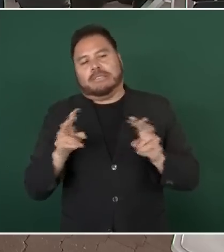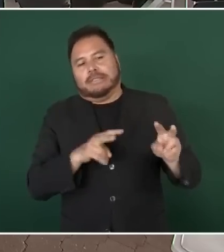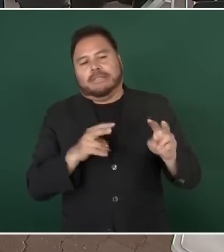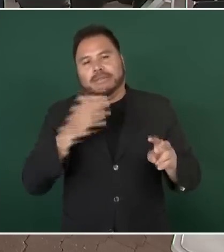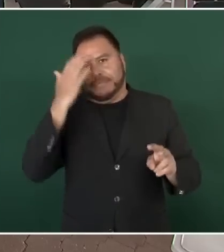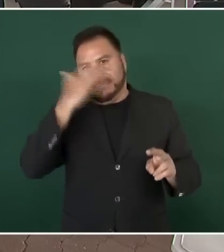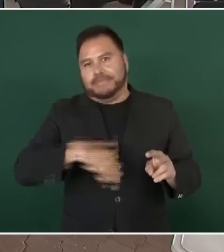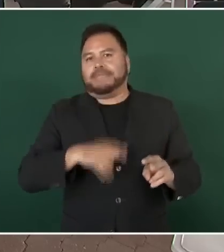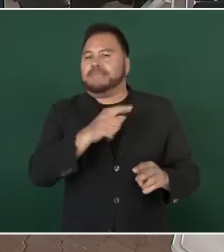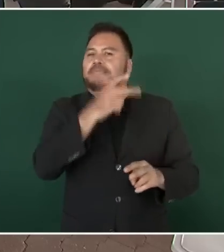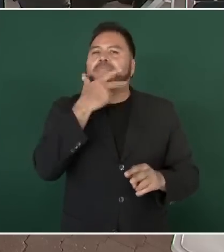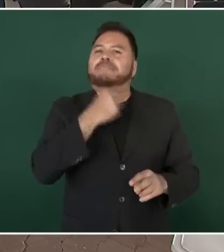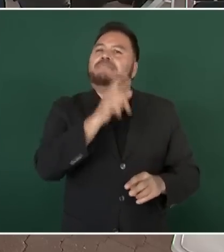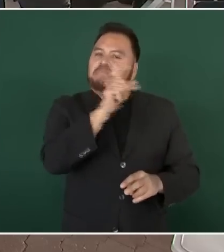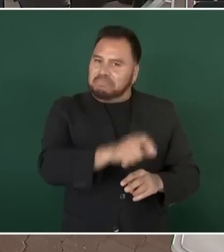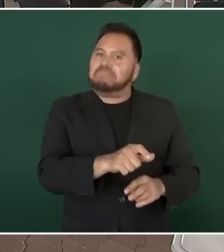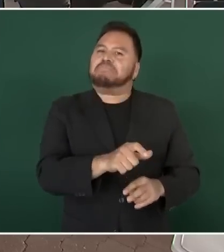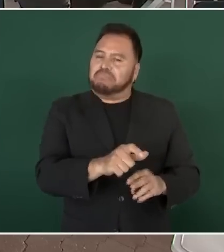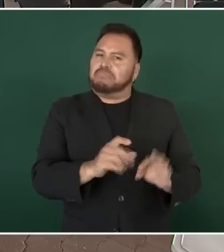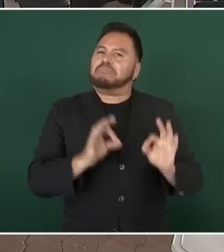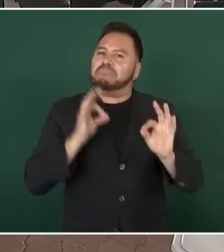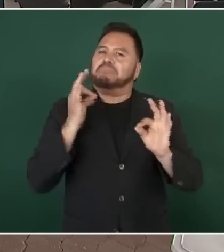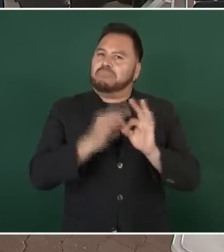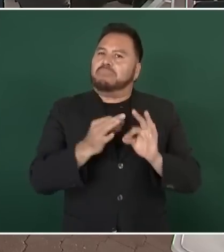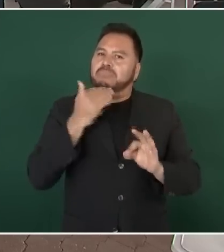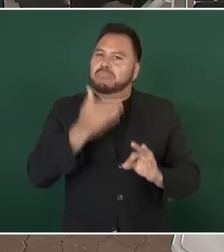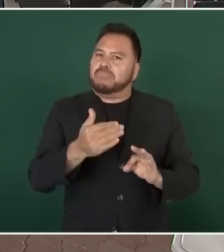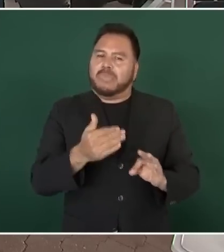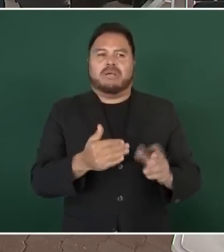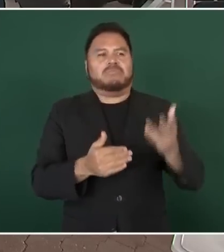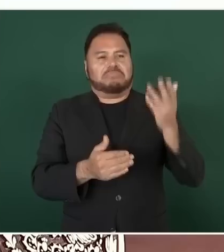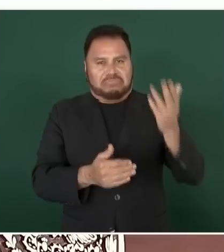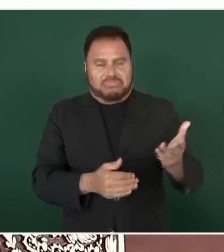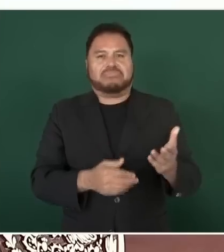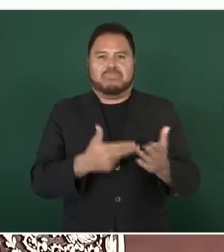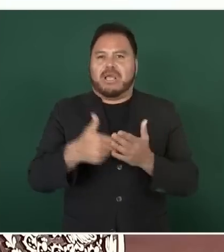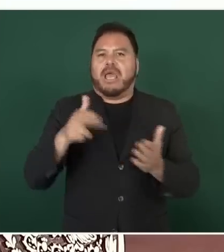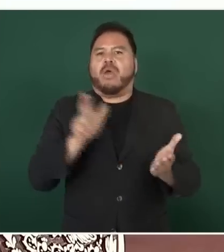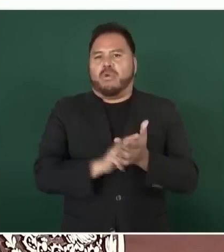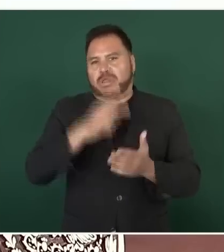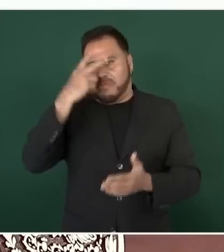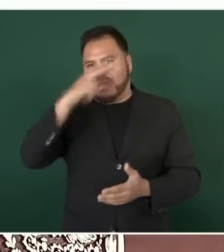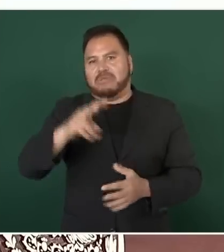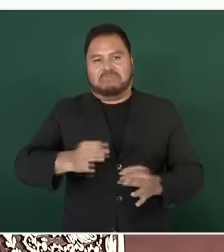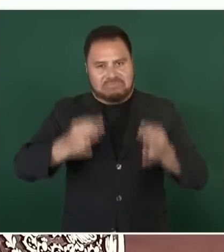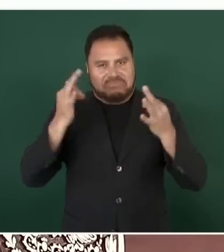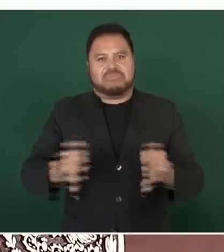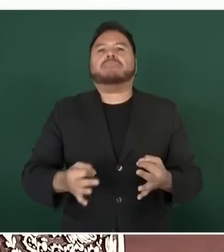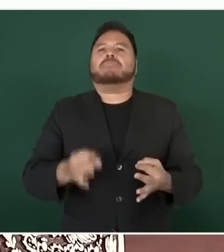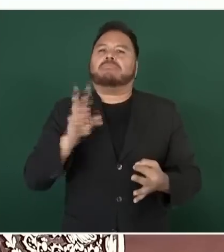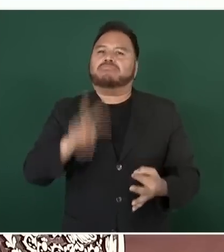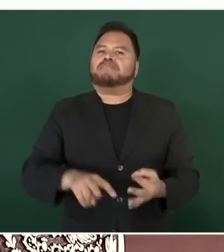sido colocado en el lugar que le corresponde entre los grandes héroes de México.